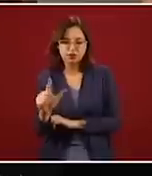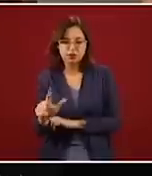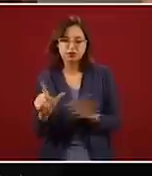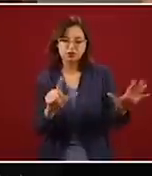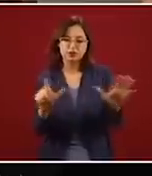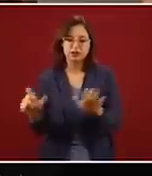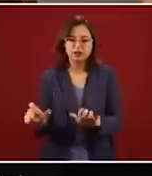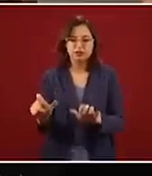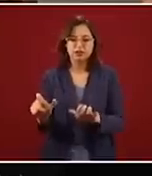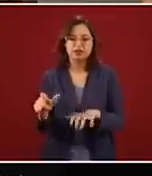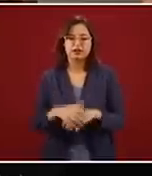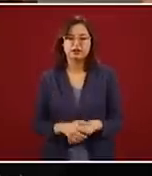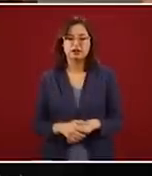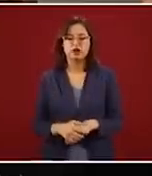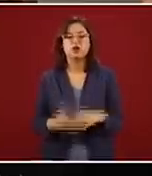800-1128-700,